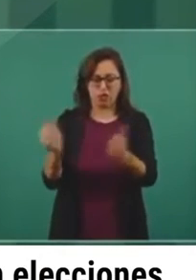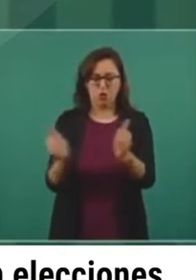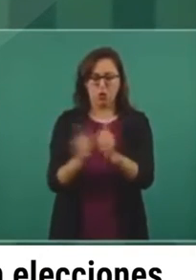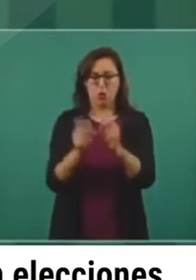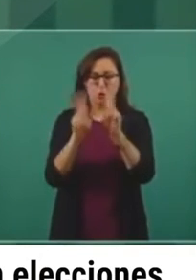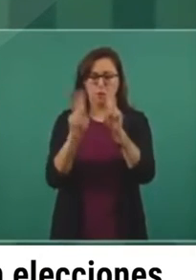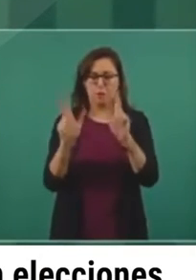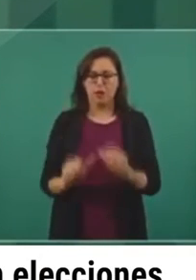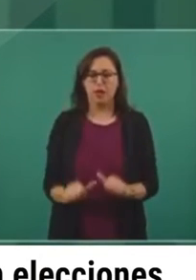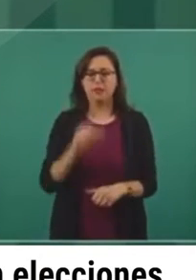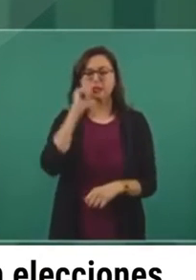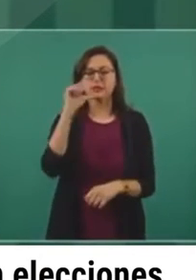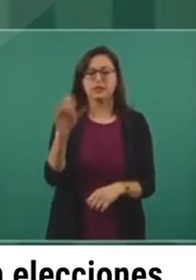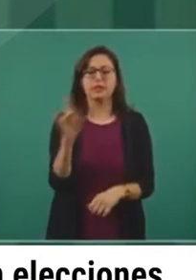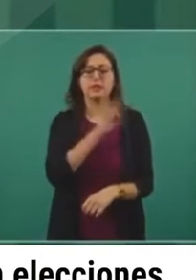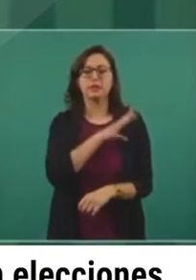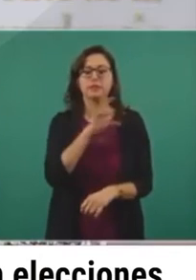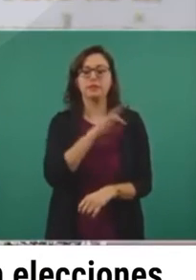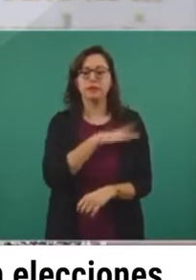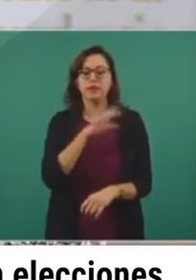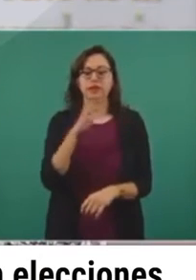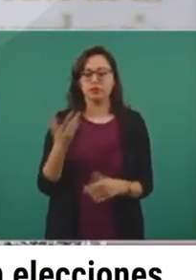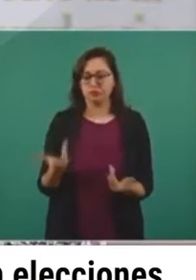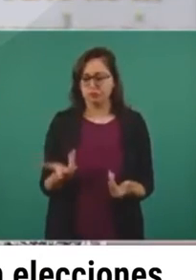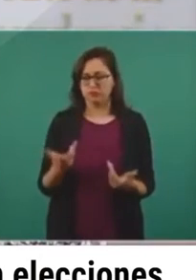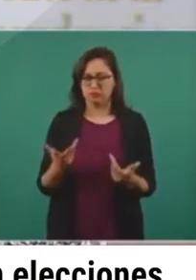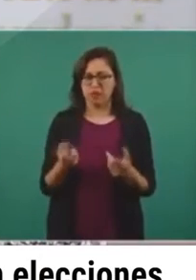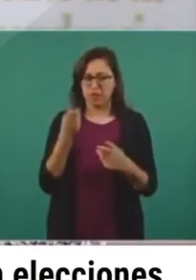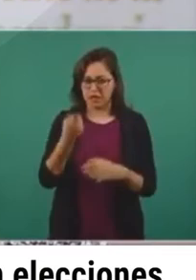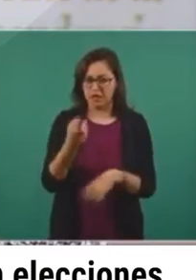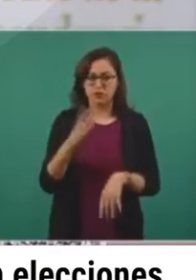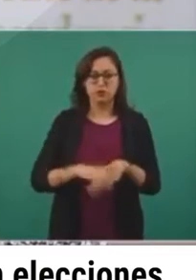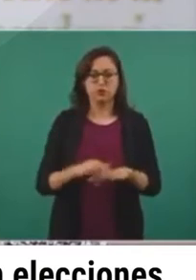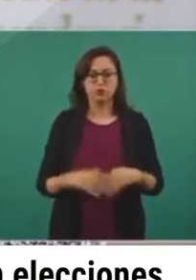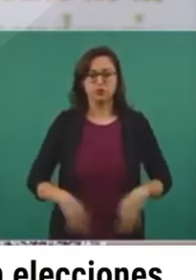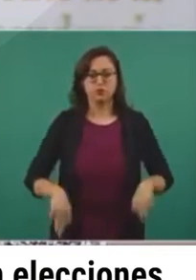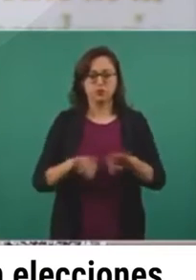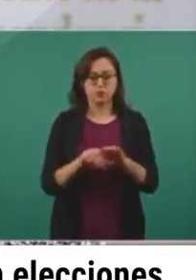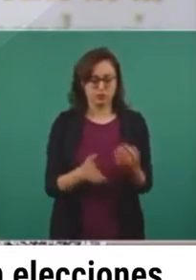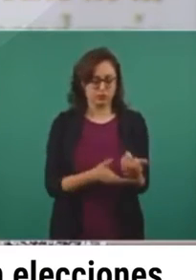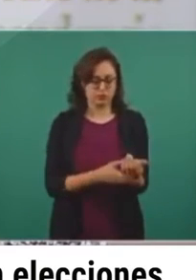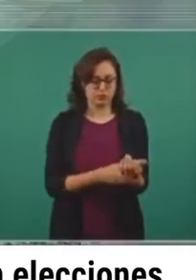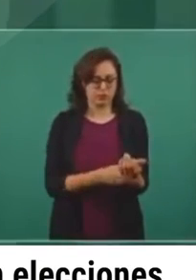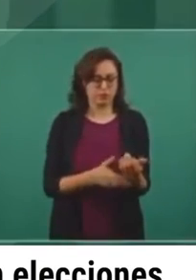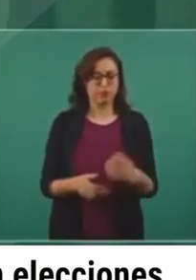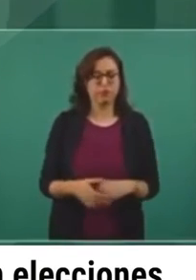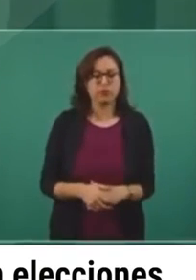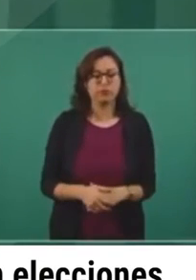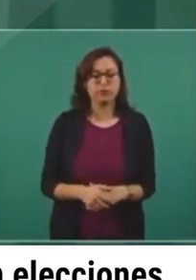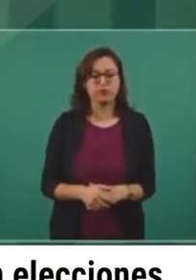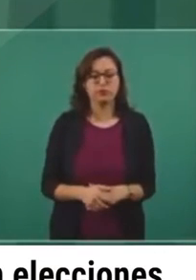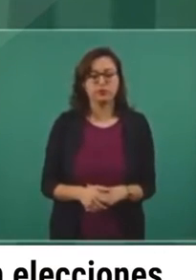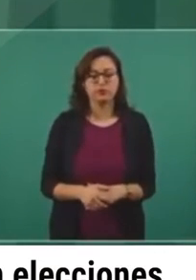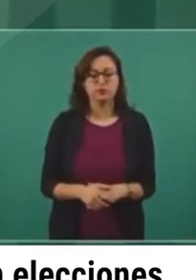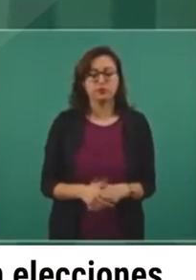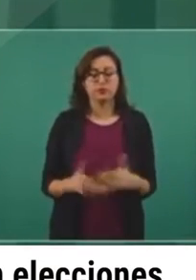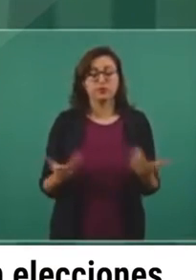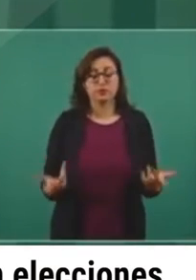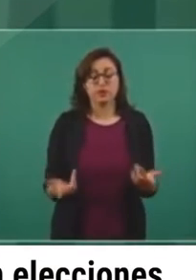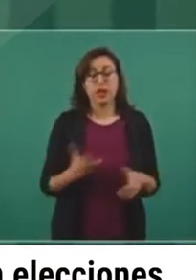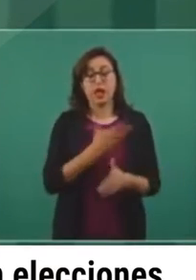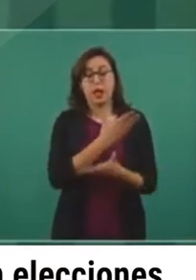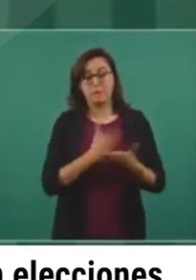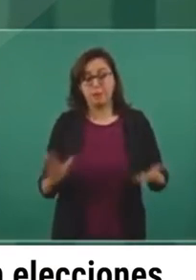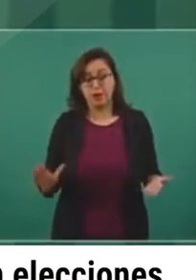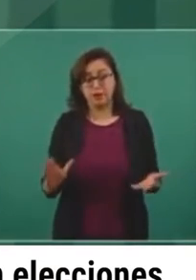se expresó el mandatario federal sobre los resultados electorales en la jornada de ayer. López Obrador también celebró que hasta podría tener una